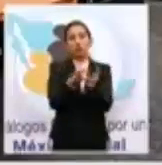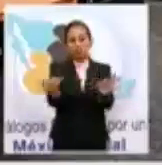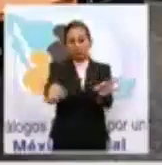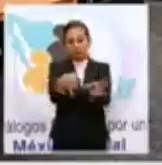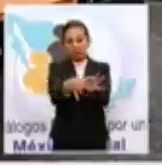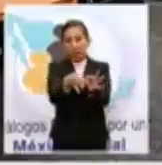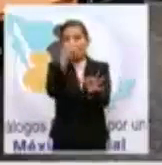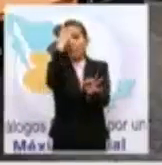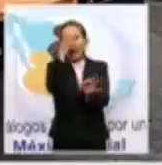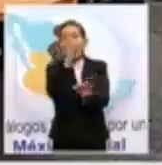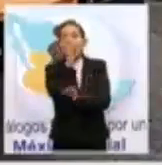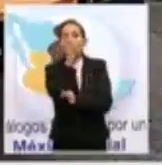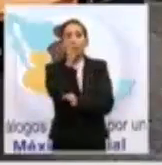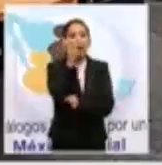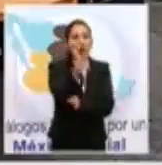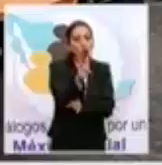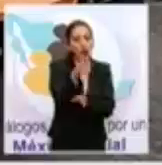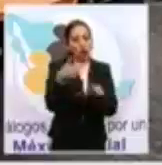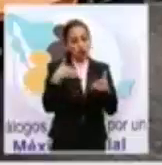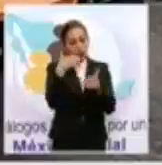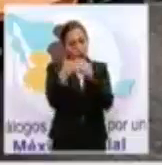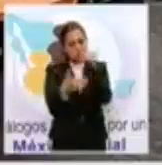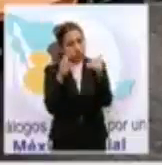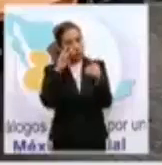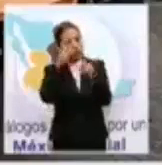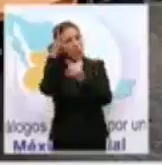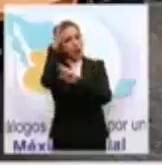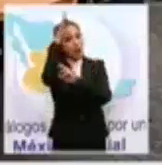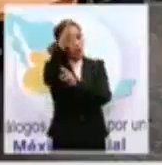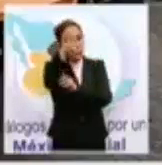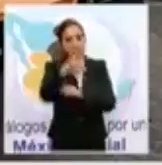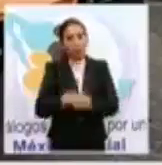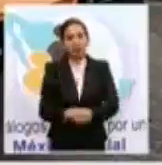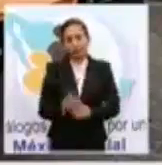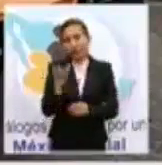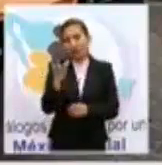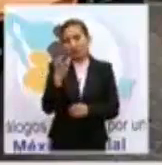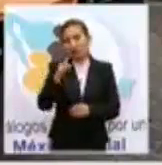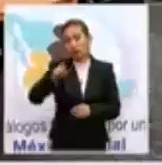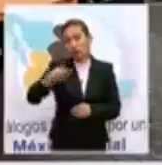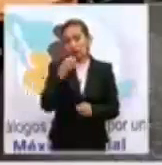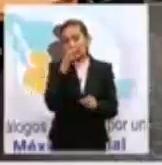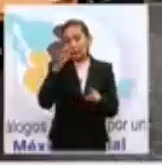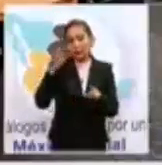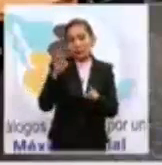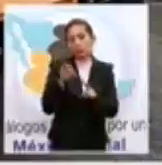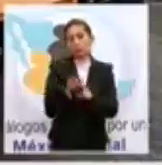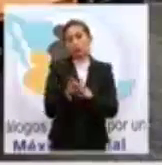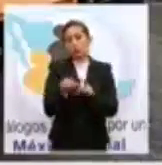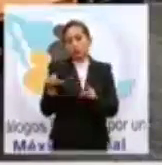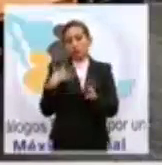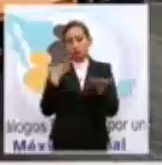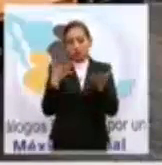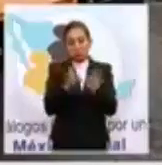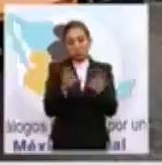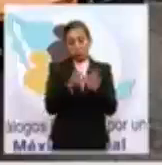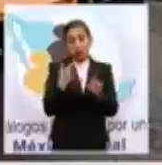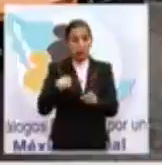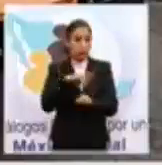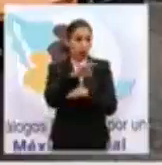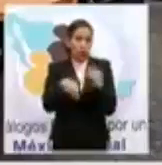precisar para mejorar en una perspectiva de largo aliento, ¿no? Ese sería, yo creo que el punto central. A todos nos